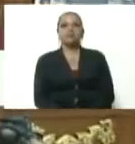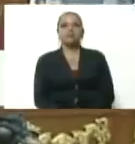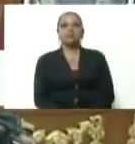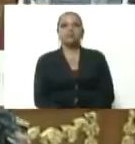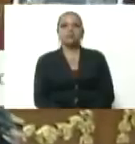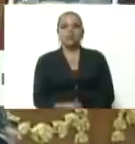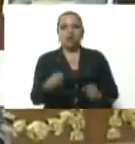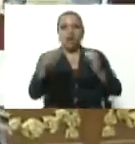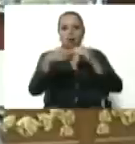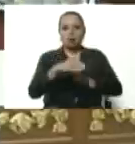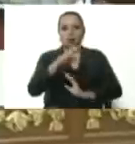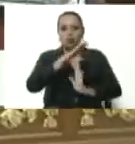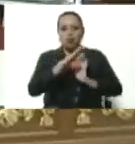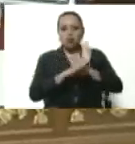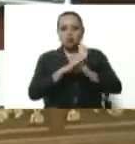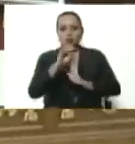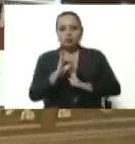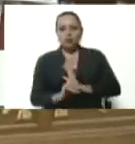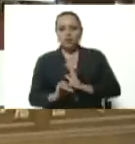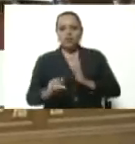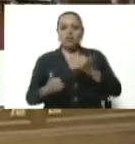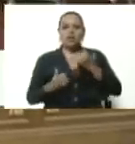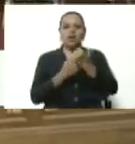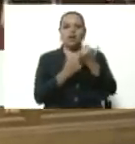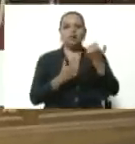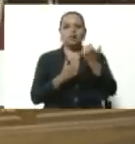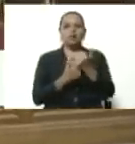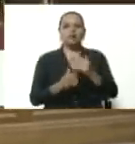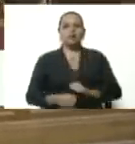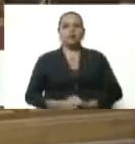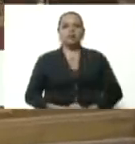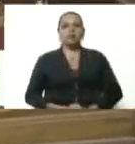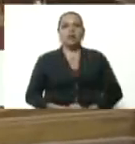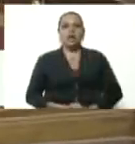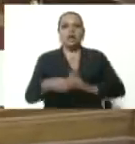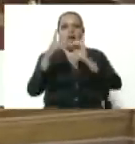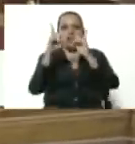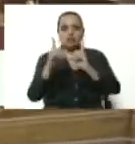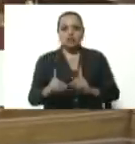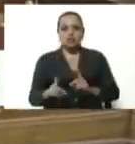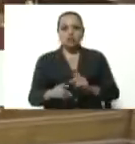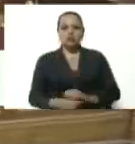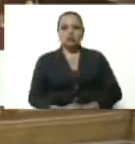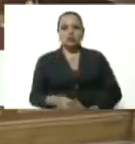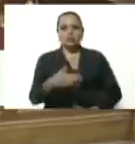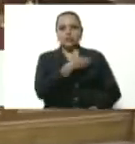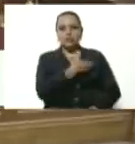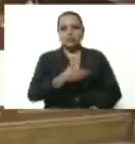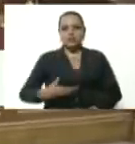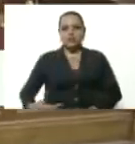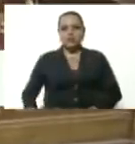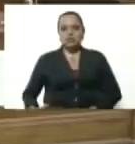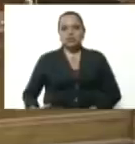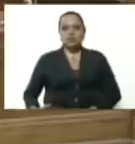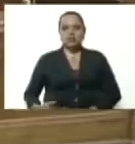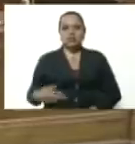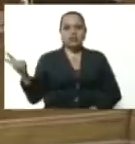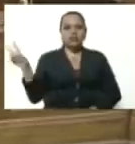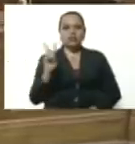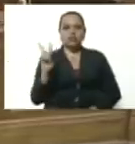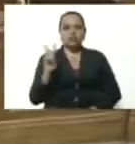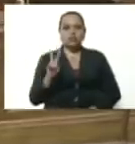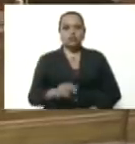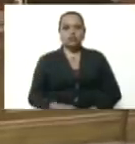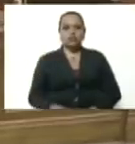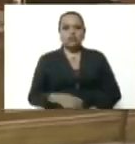Acuerdo constituyente en respaldo a la soberana decisión del presidente de la República Bolivariana